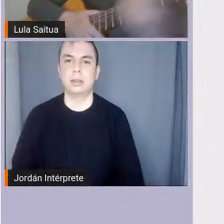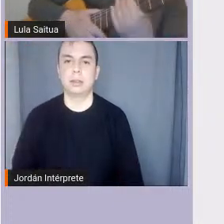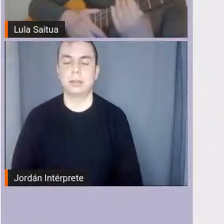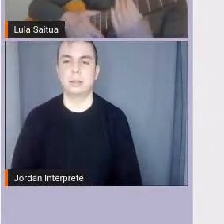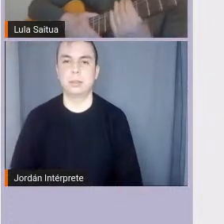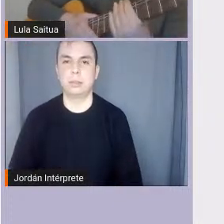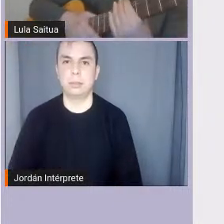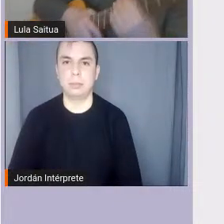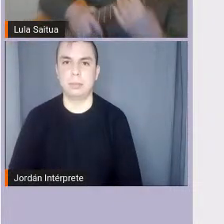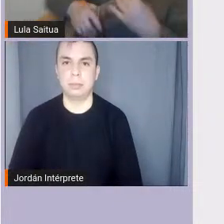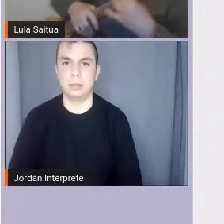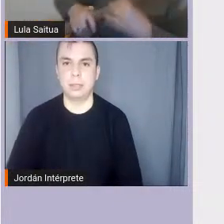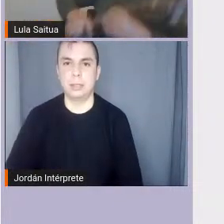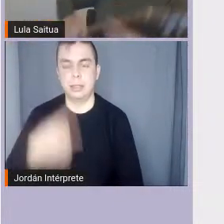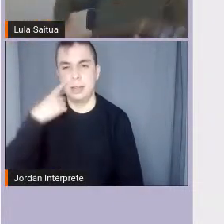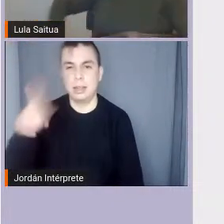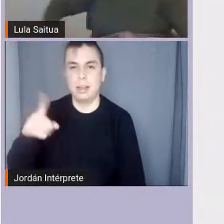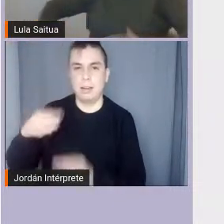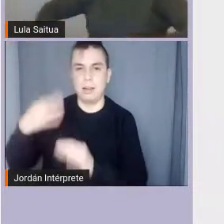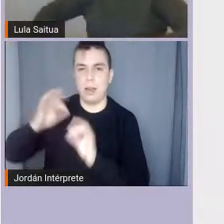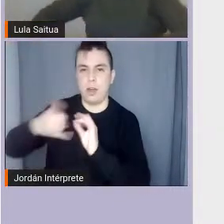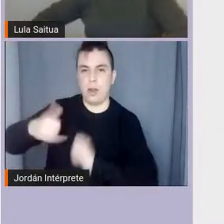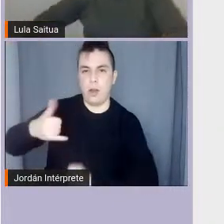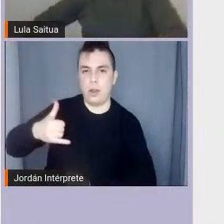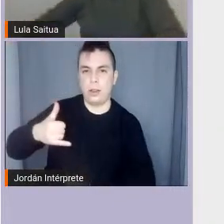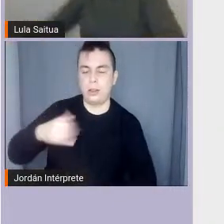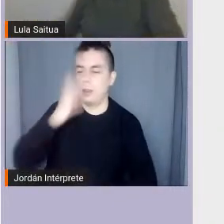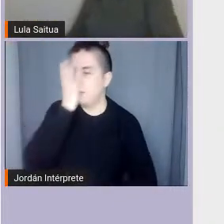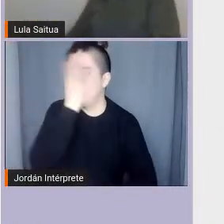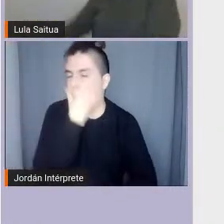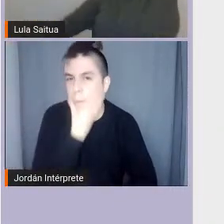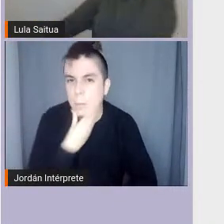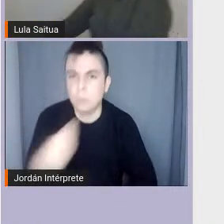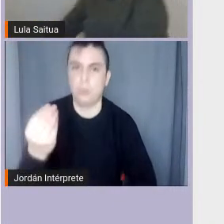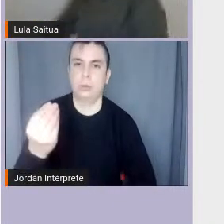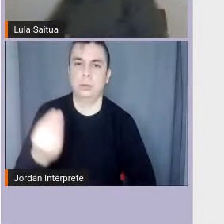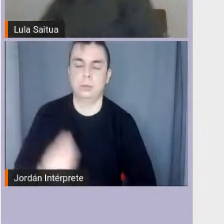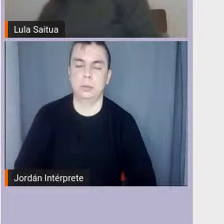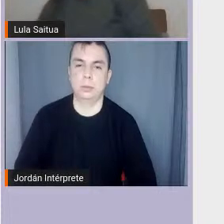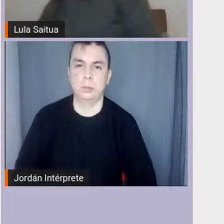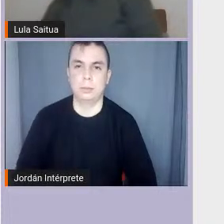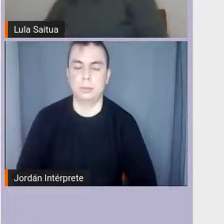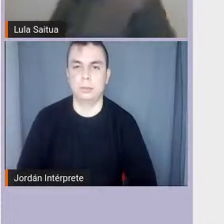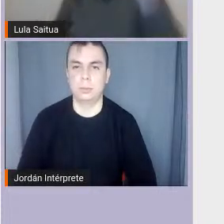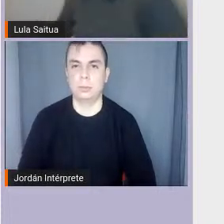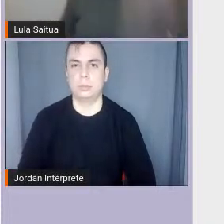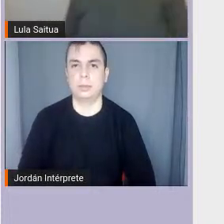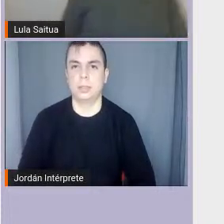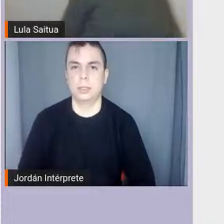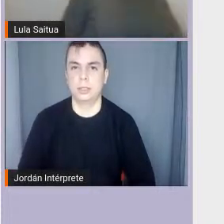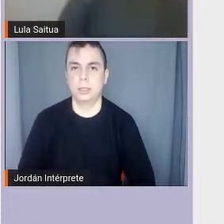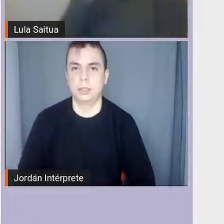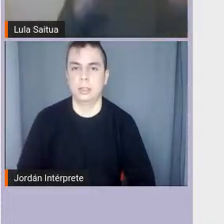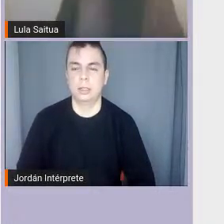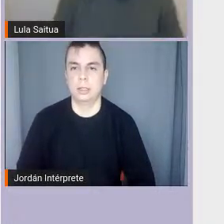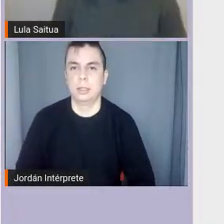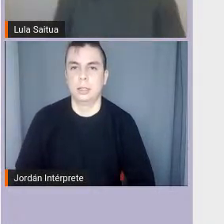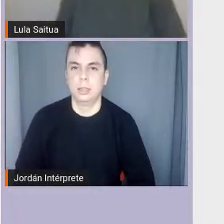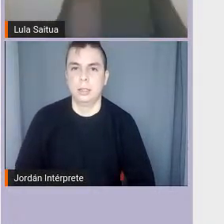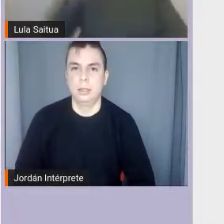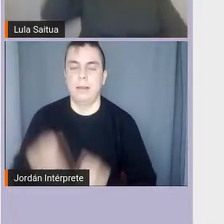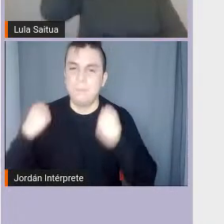germinar. Y el lenguaje de Jordán es precioso. Ahí. ¡Hurra!